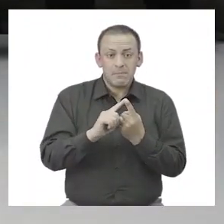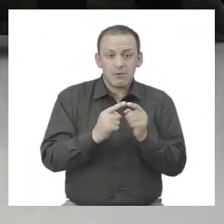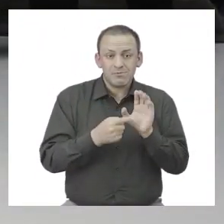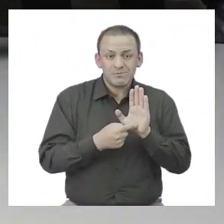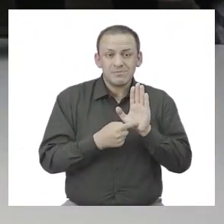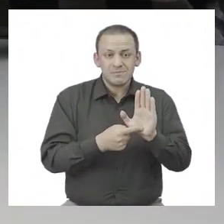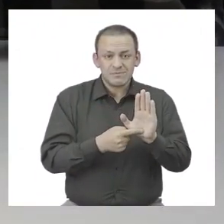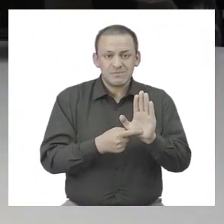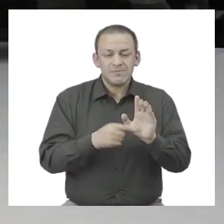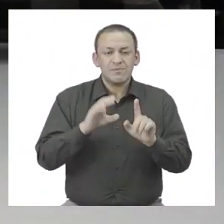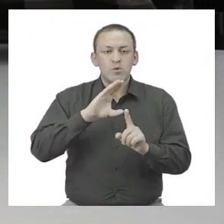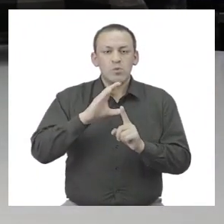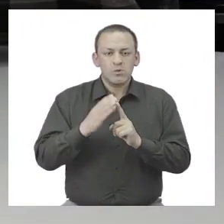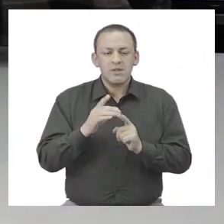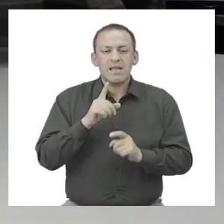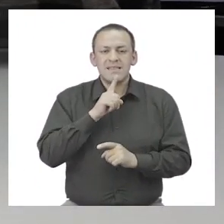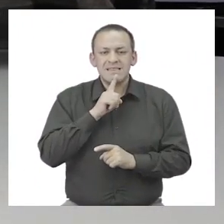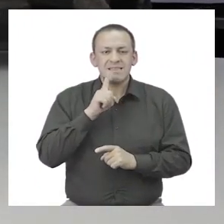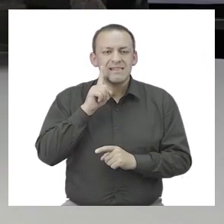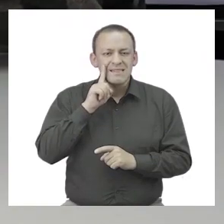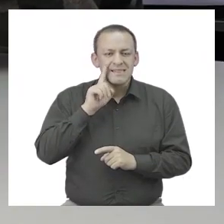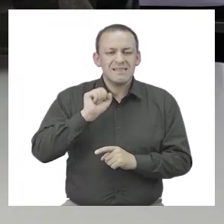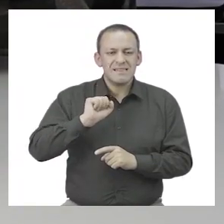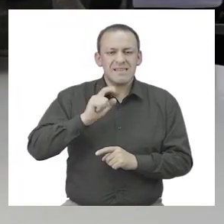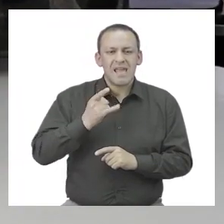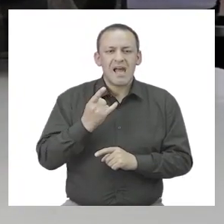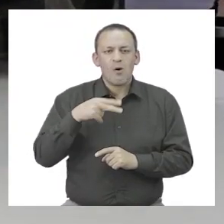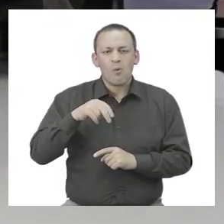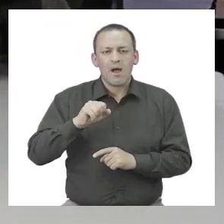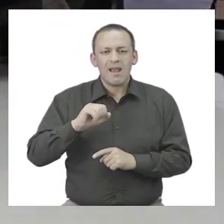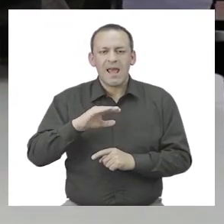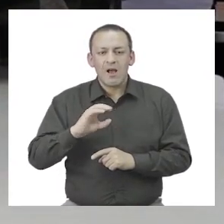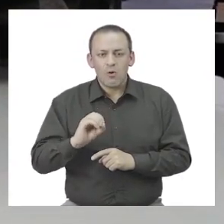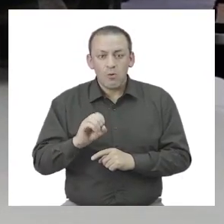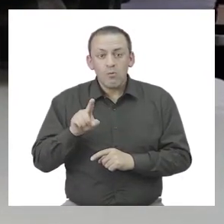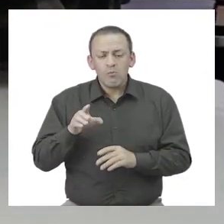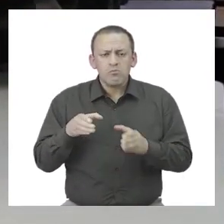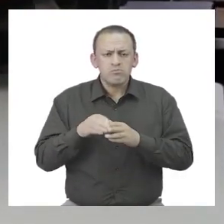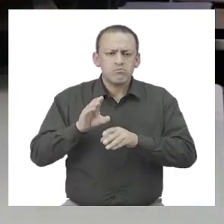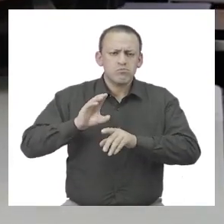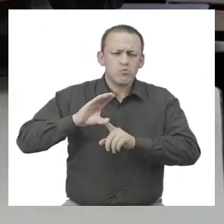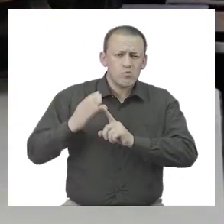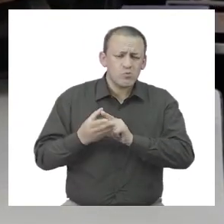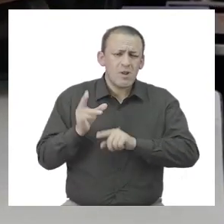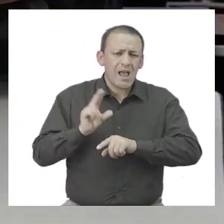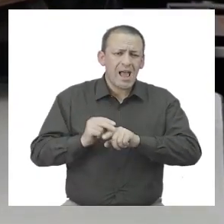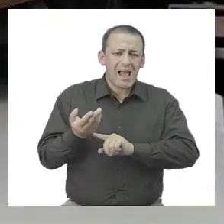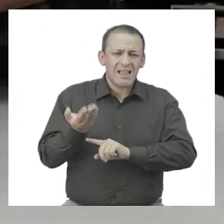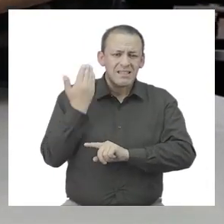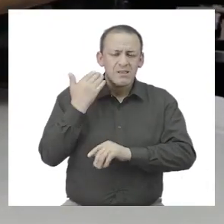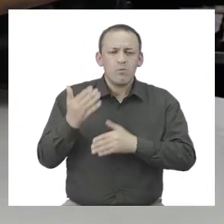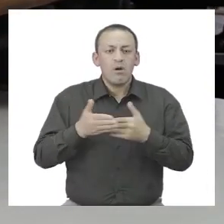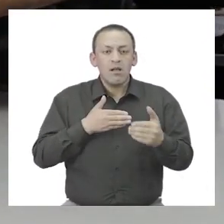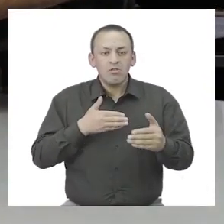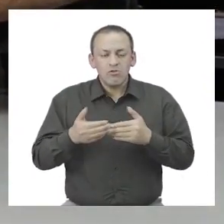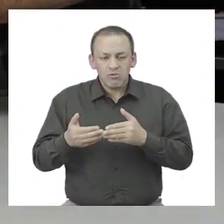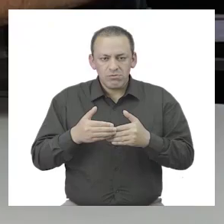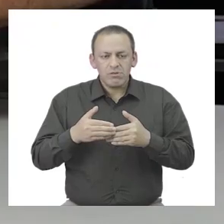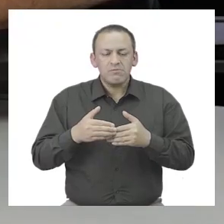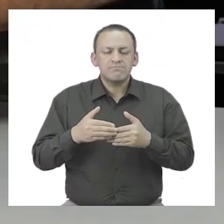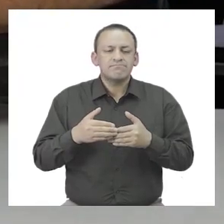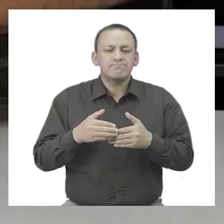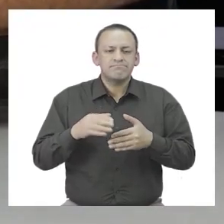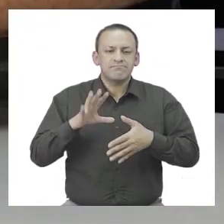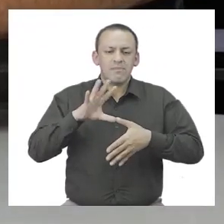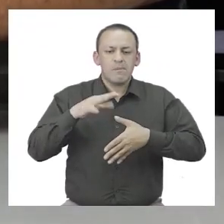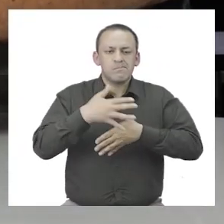tenemos un ejemplar de la cultura Tiahuanaco, ¿ya? La cultura Tiahuanaco, ¿no es cierto?, se desarrolló principalmente,